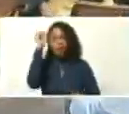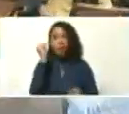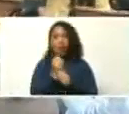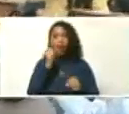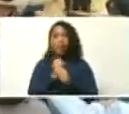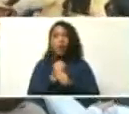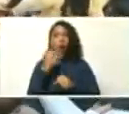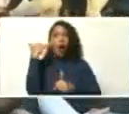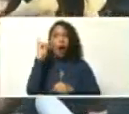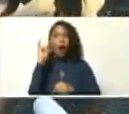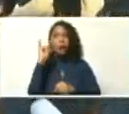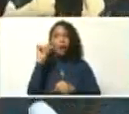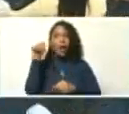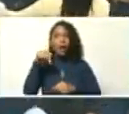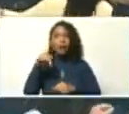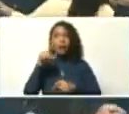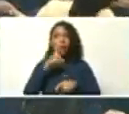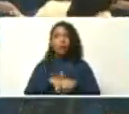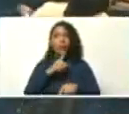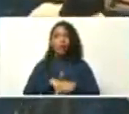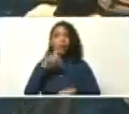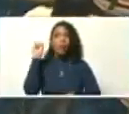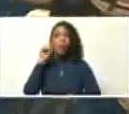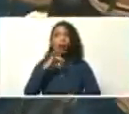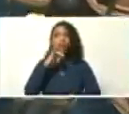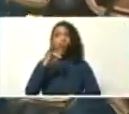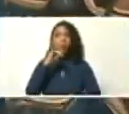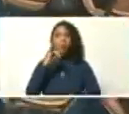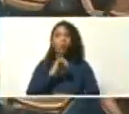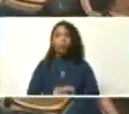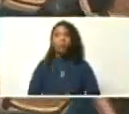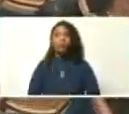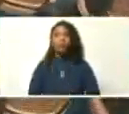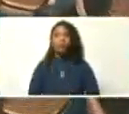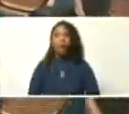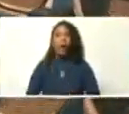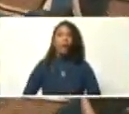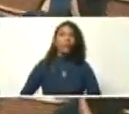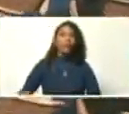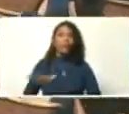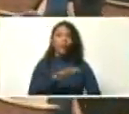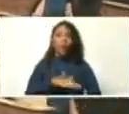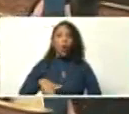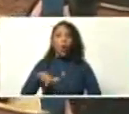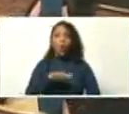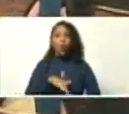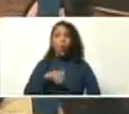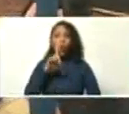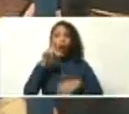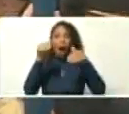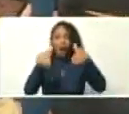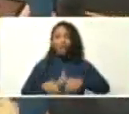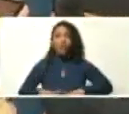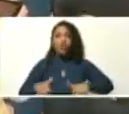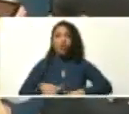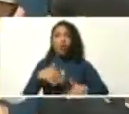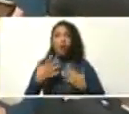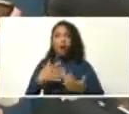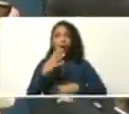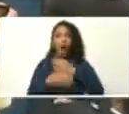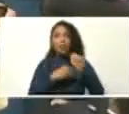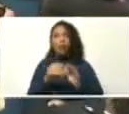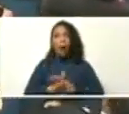está consagrado en este tiempo también a la información. Es todo un esfuerzo que se hace desde el